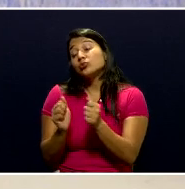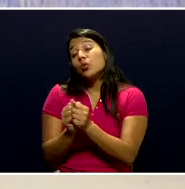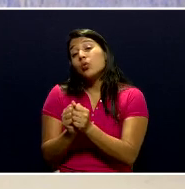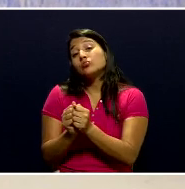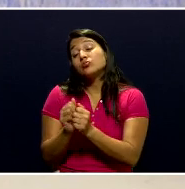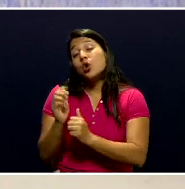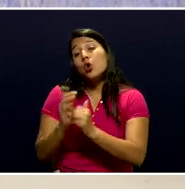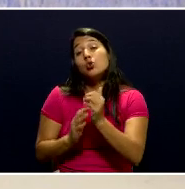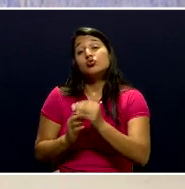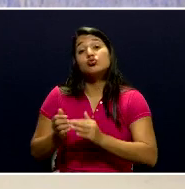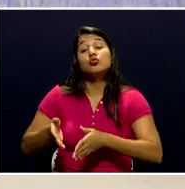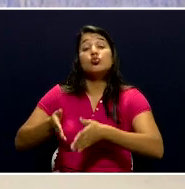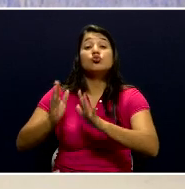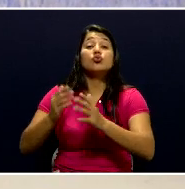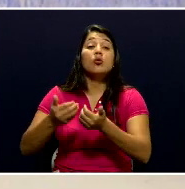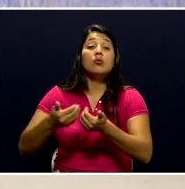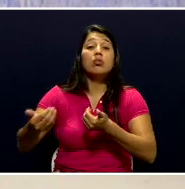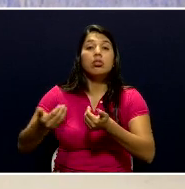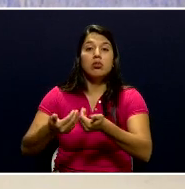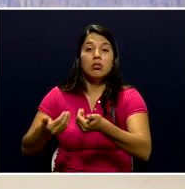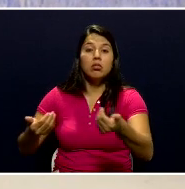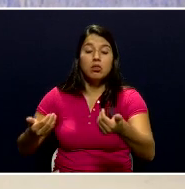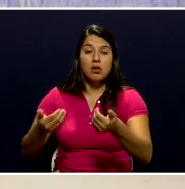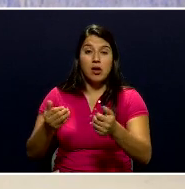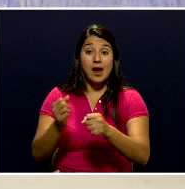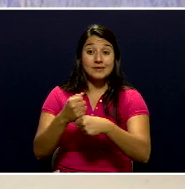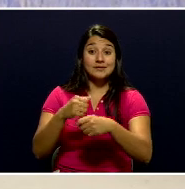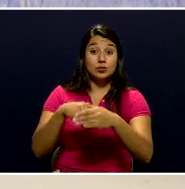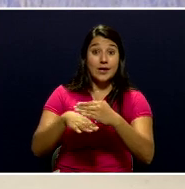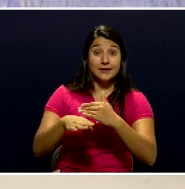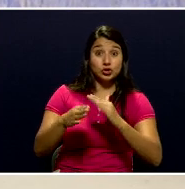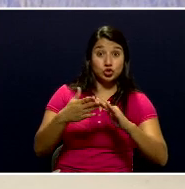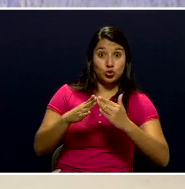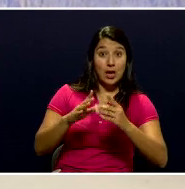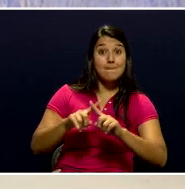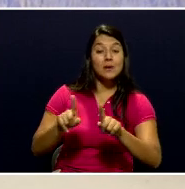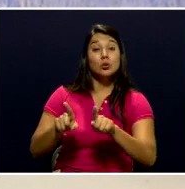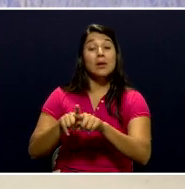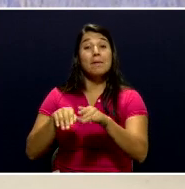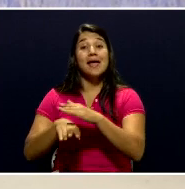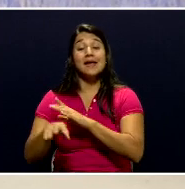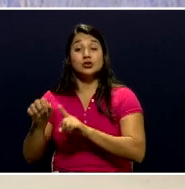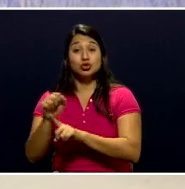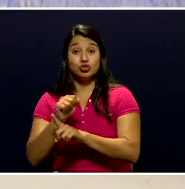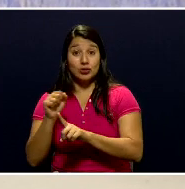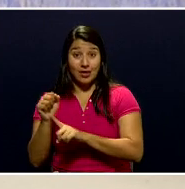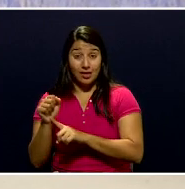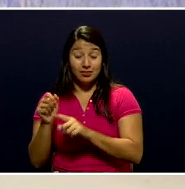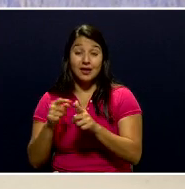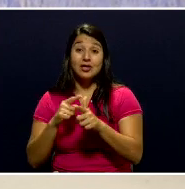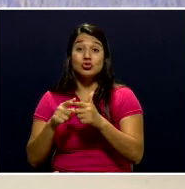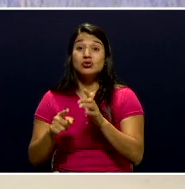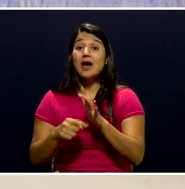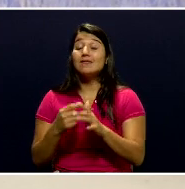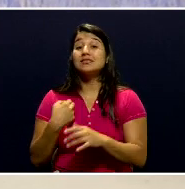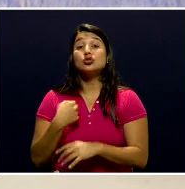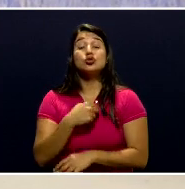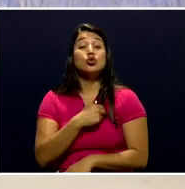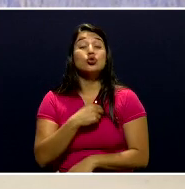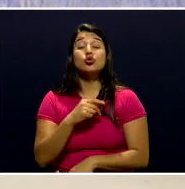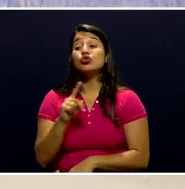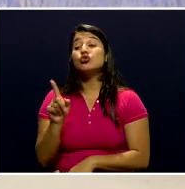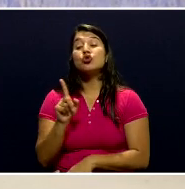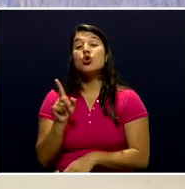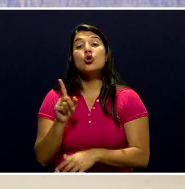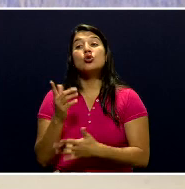hemos hecho no solo de nuestra ciudad, sino de nuestra sociedad. Entonces, a veces no nos permitimos, y solo